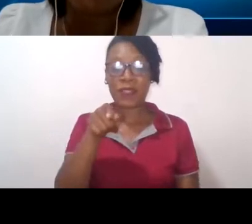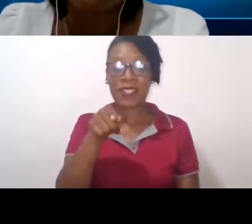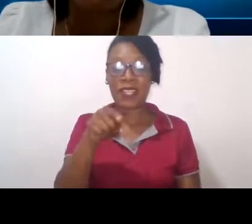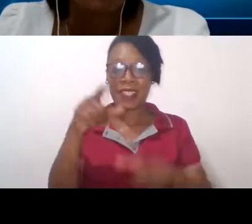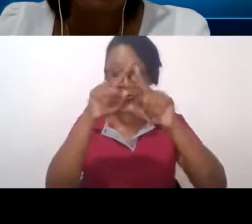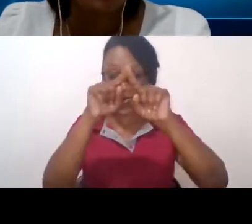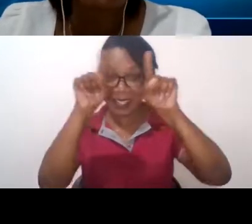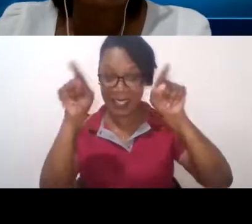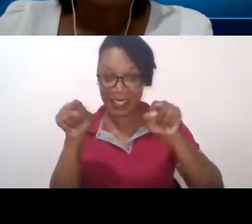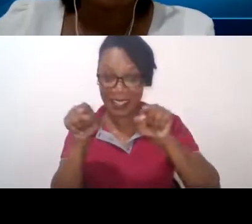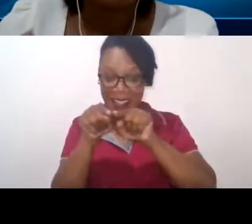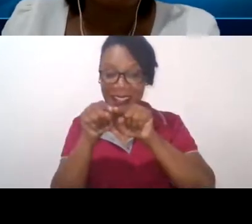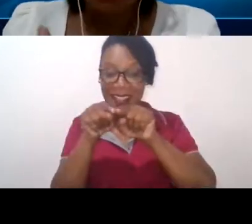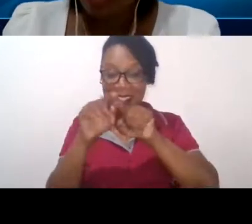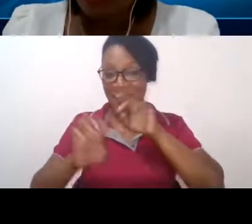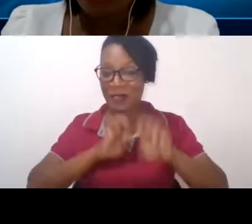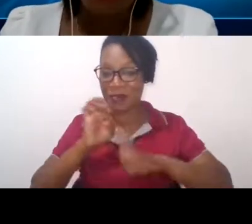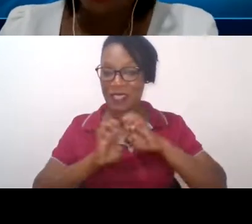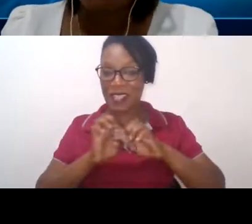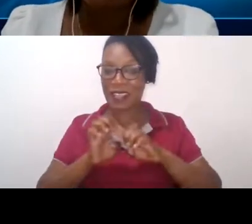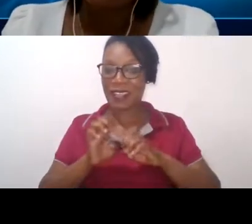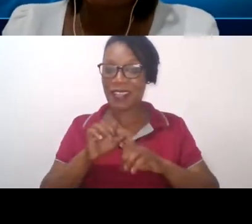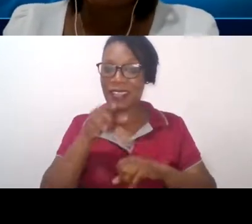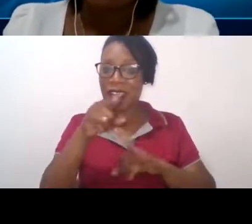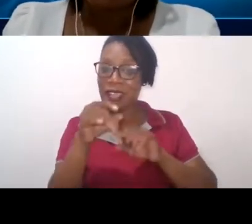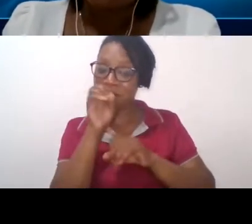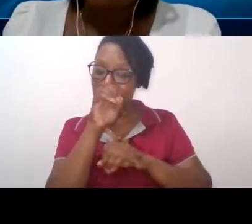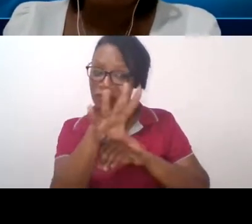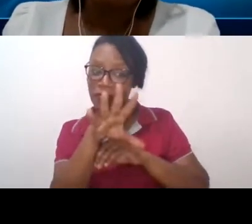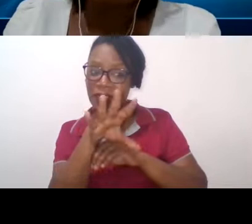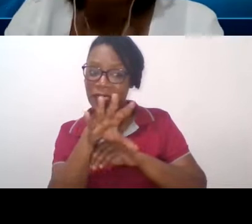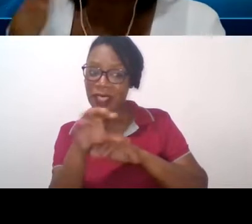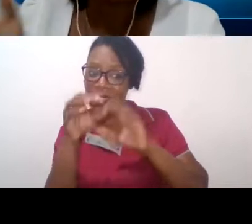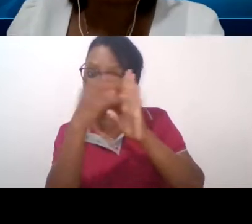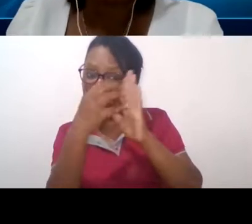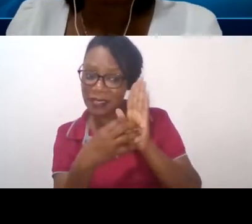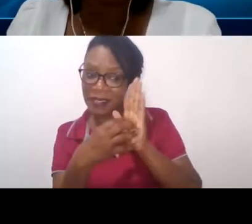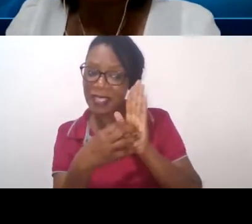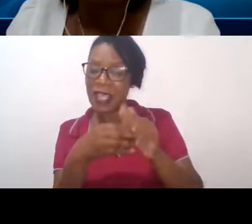que utilizamos muchas veces y lo mandamos en mensajes de texto y